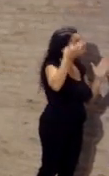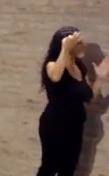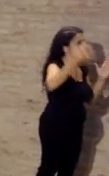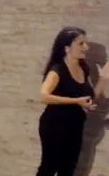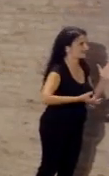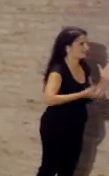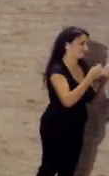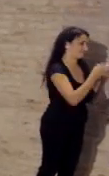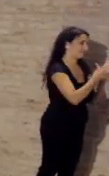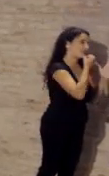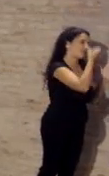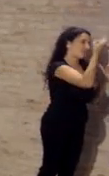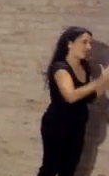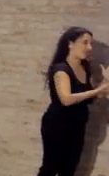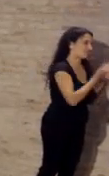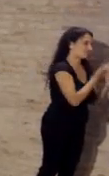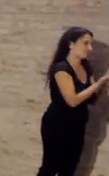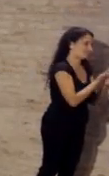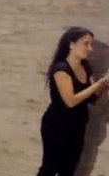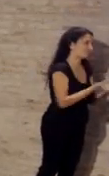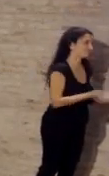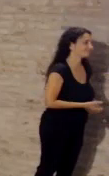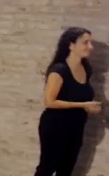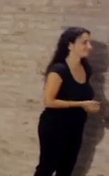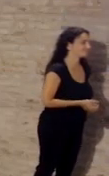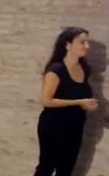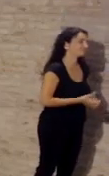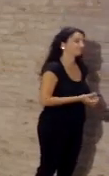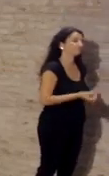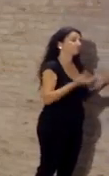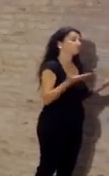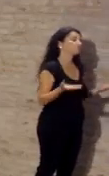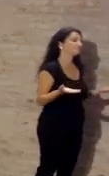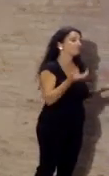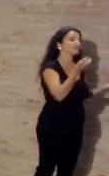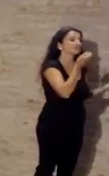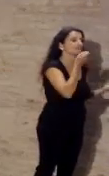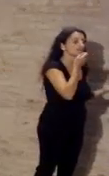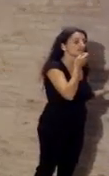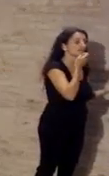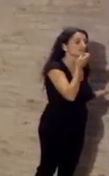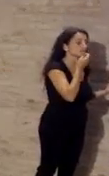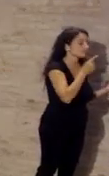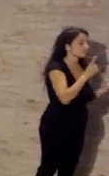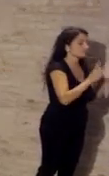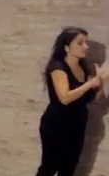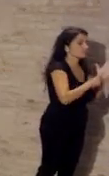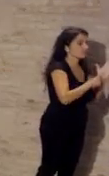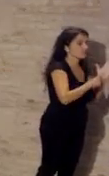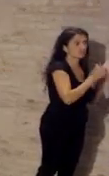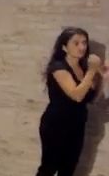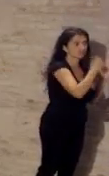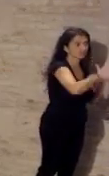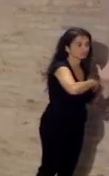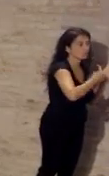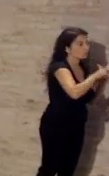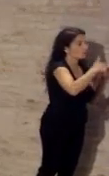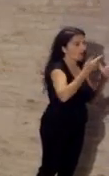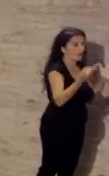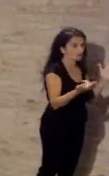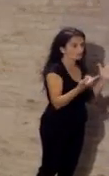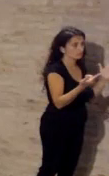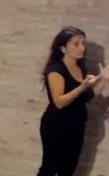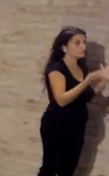eso se empiece a ver en la práctica porque si no si todo esto no se da si